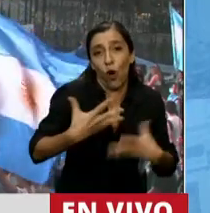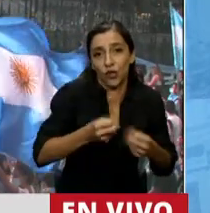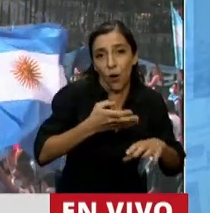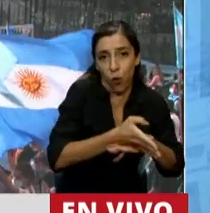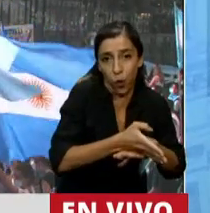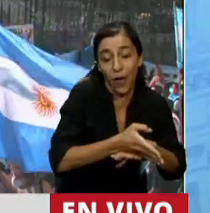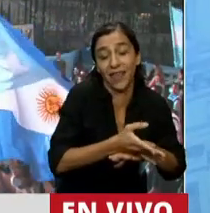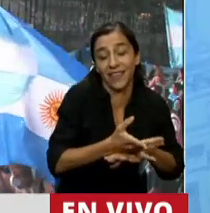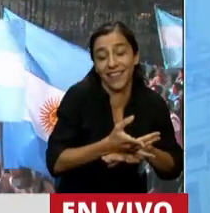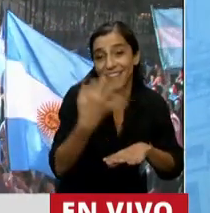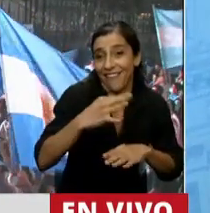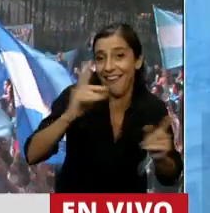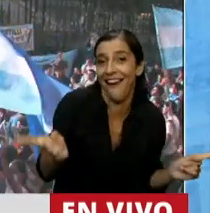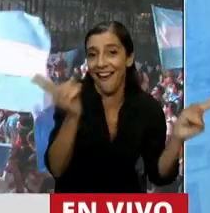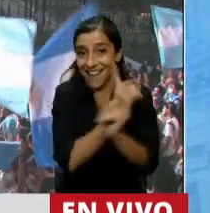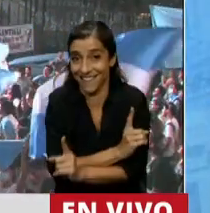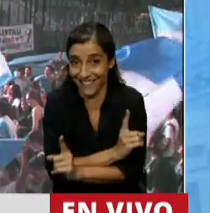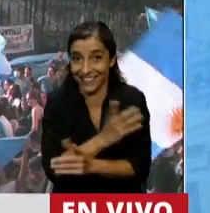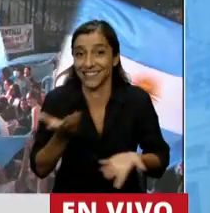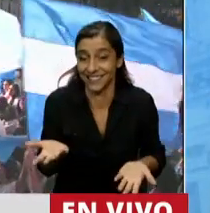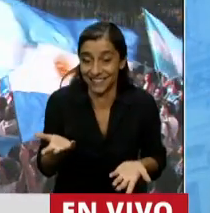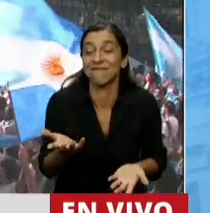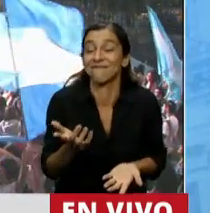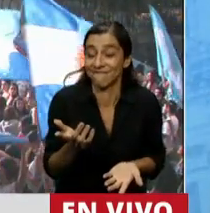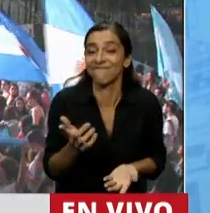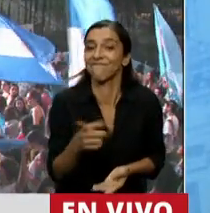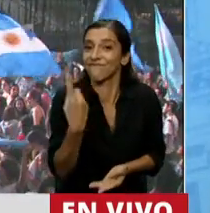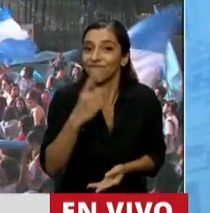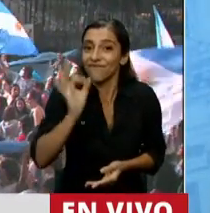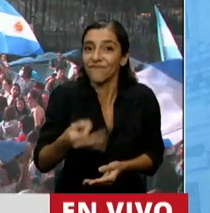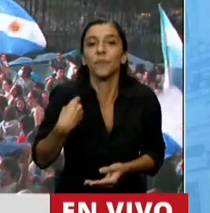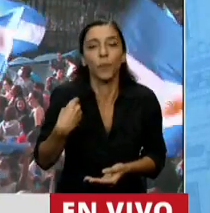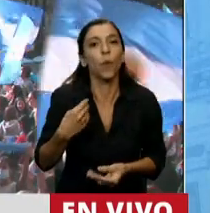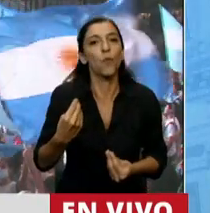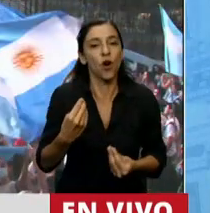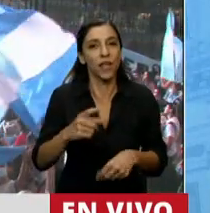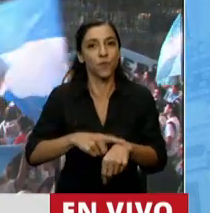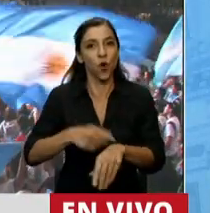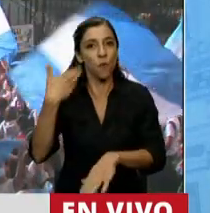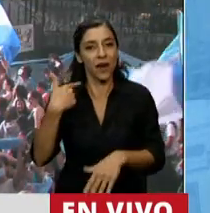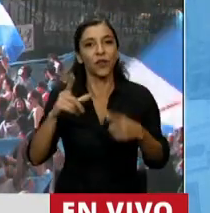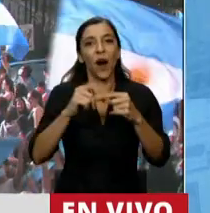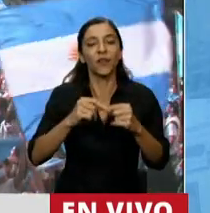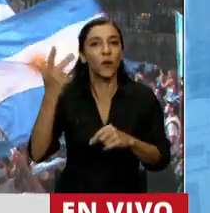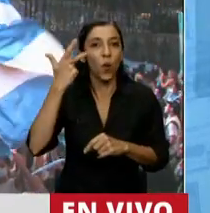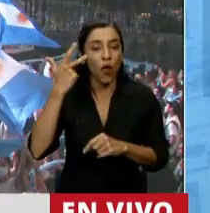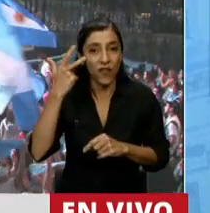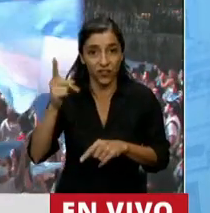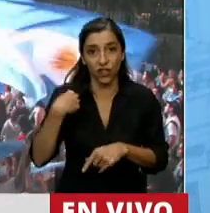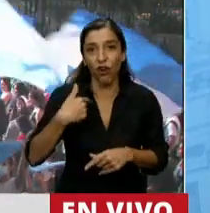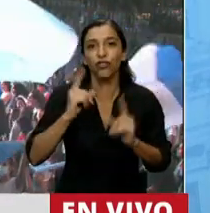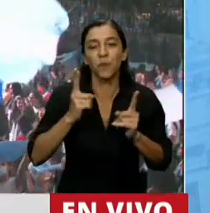central. Ejemplo de ello es la defensa del tipo penal que se ha propuesto en el artículo 18 del despacho de